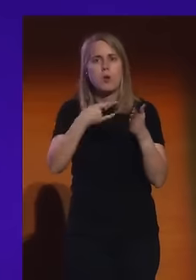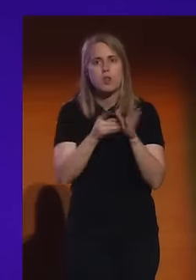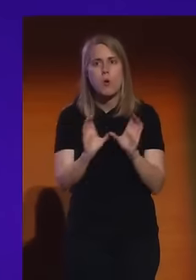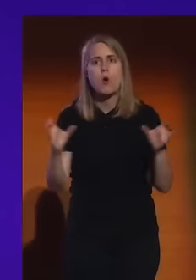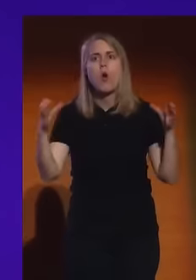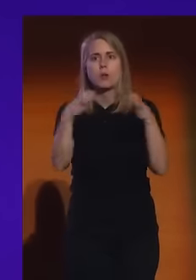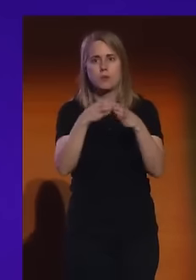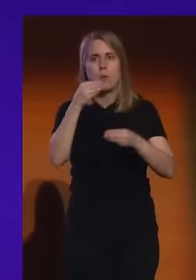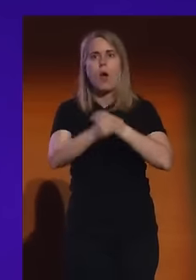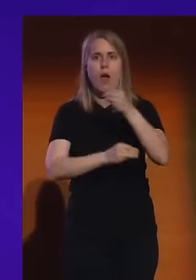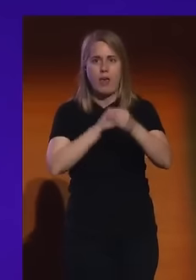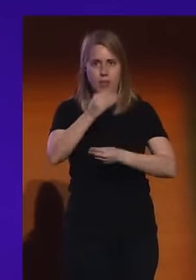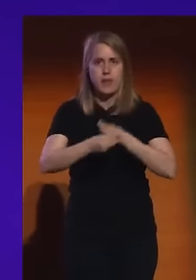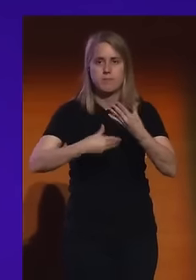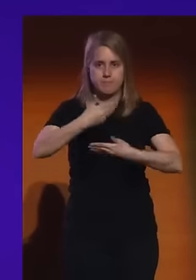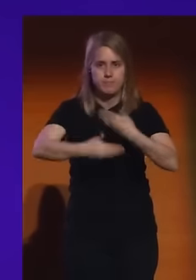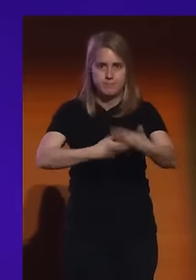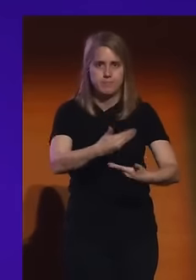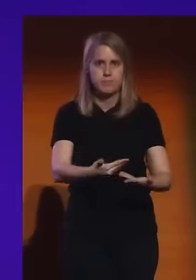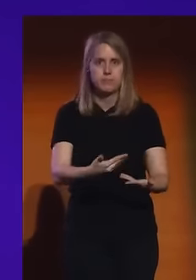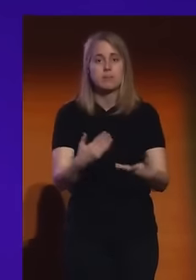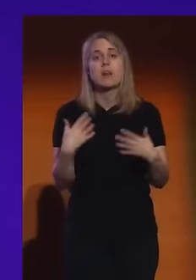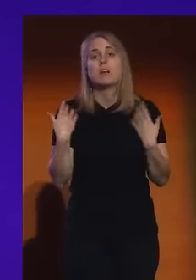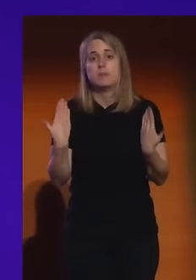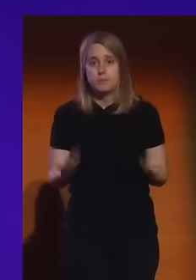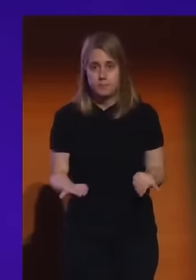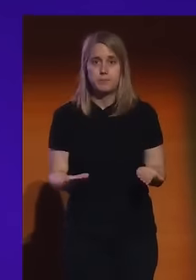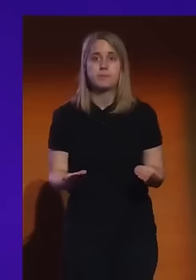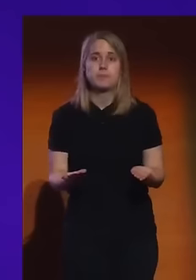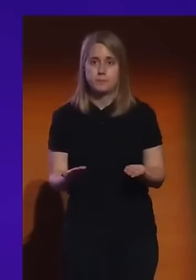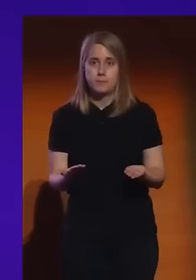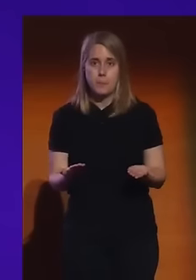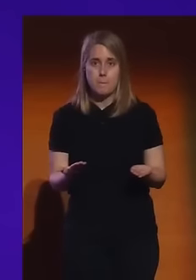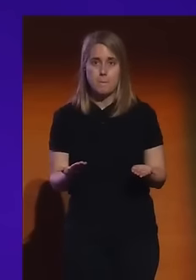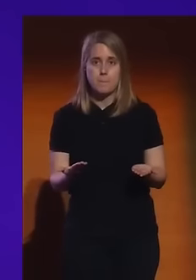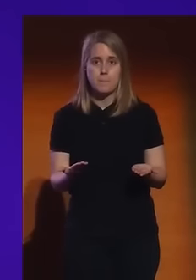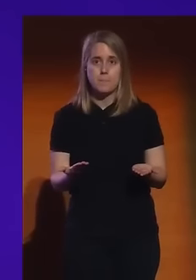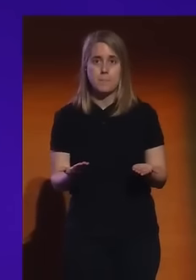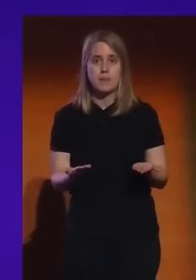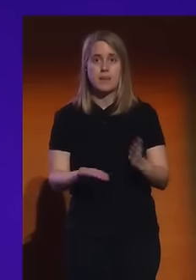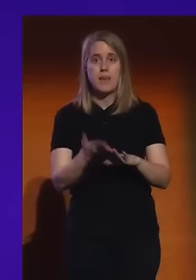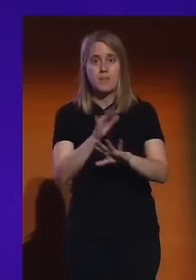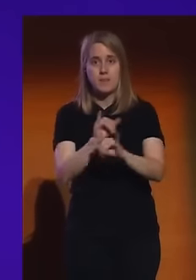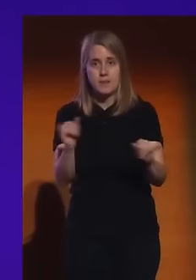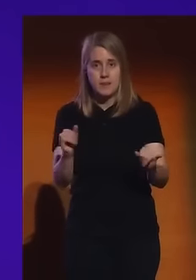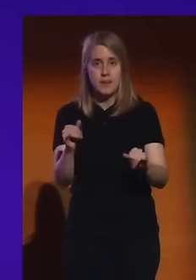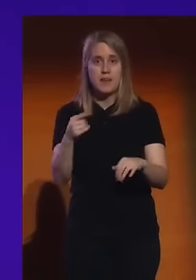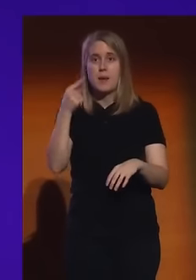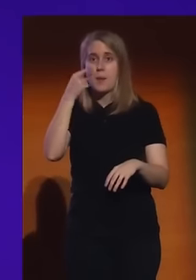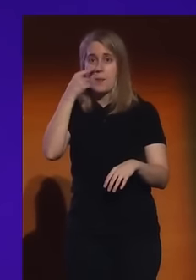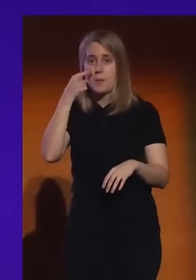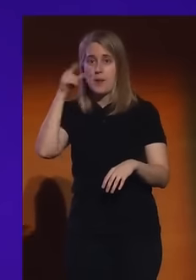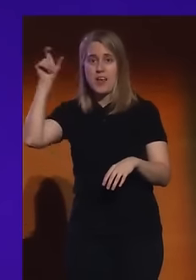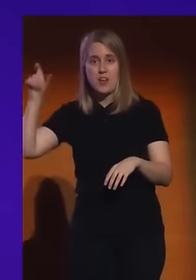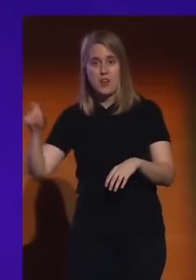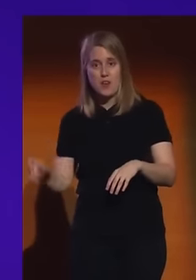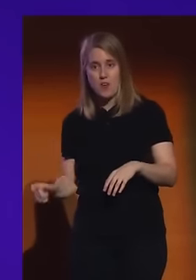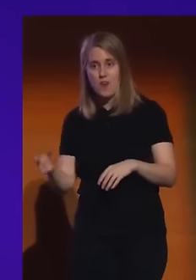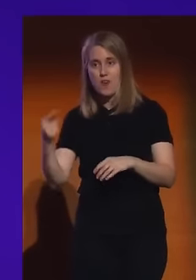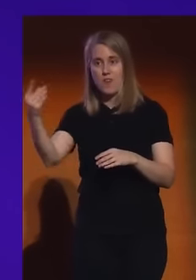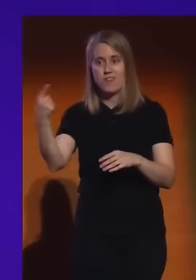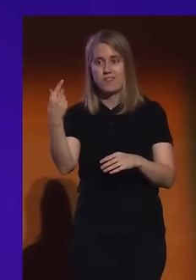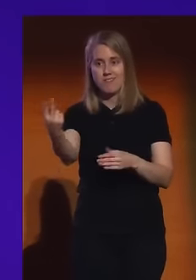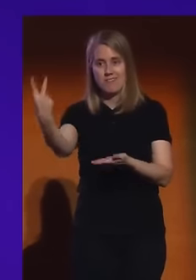koleo bat egiten ar gara eta beraz bukat pandano